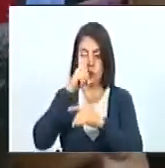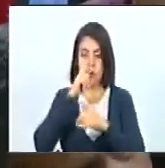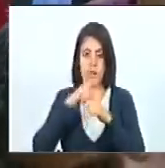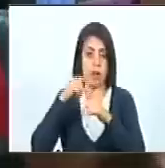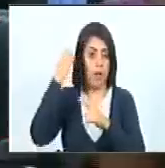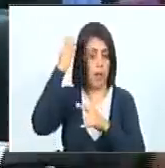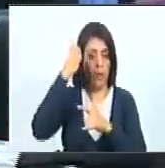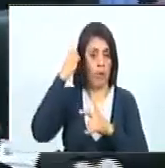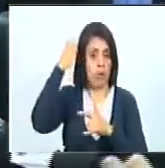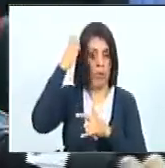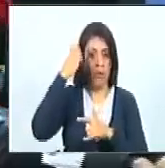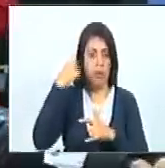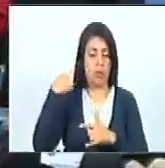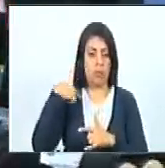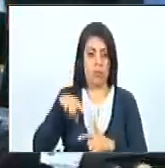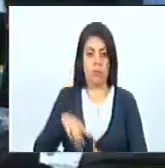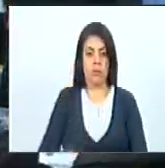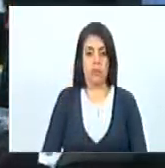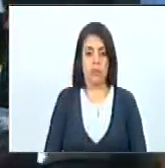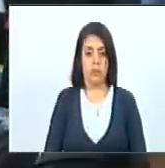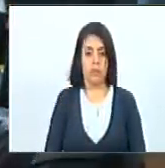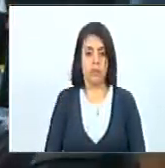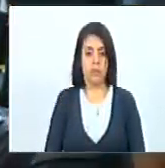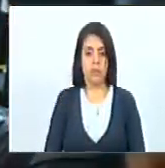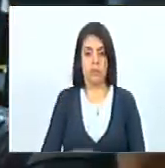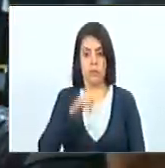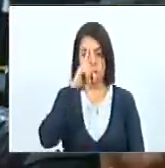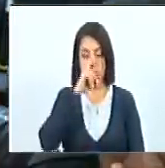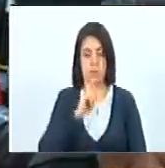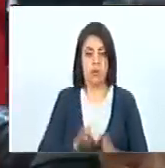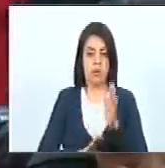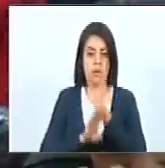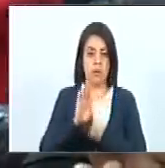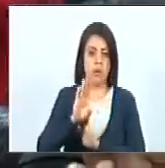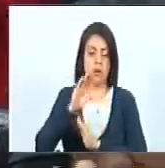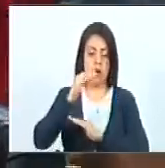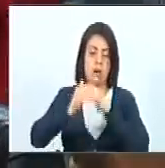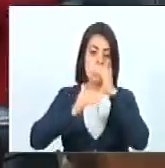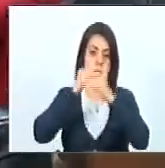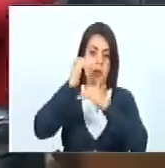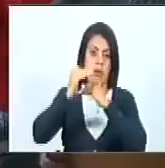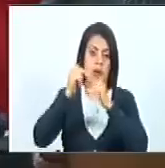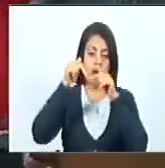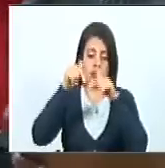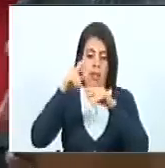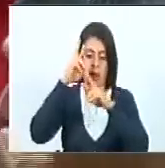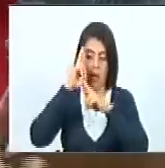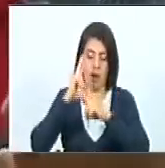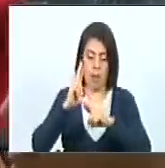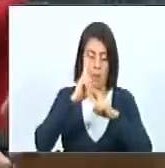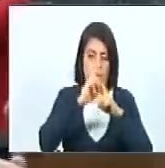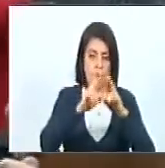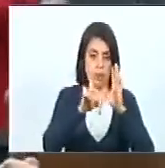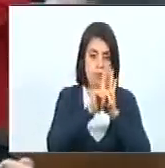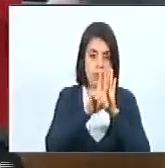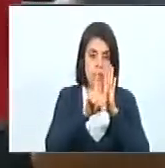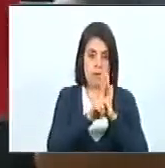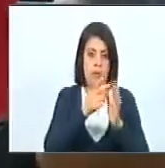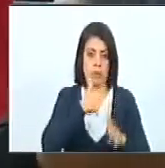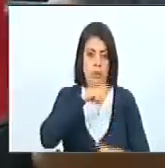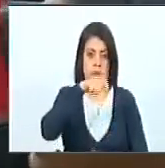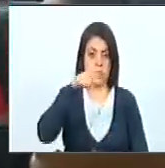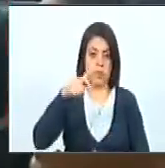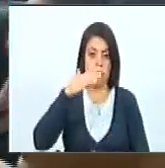Europa, ¿verdad?, tenemos que la edad la van aumentando, aquí en Venezuela se respeta este derecho de nuestras